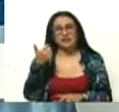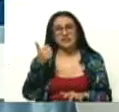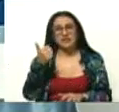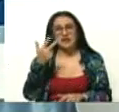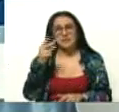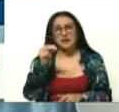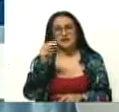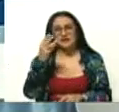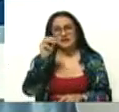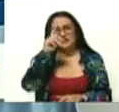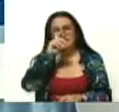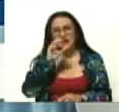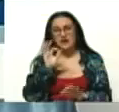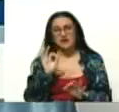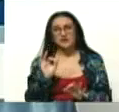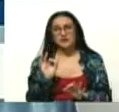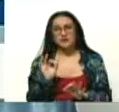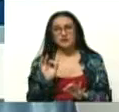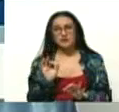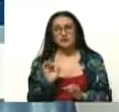mutando de una manera tal en donde